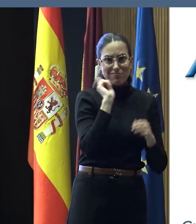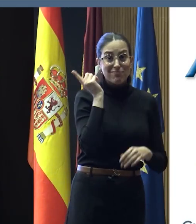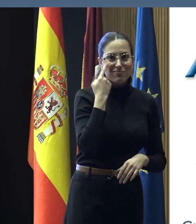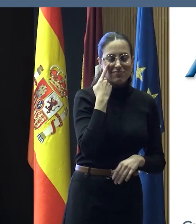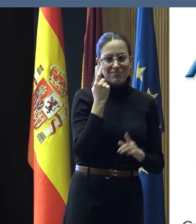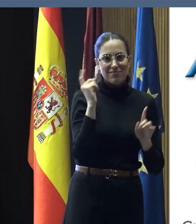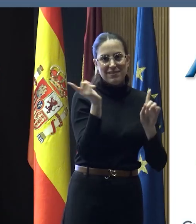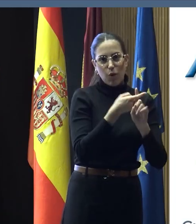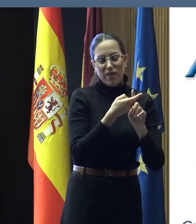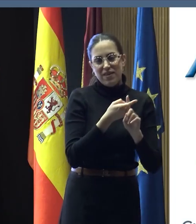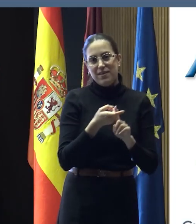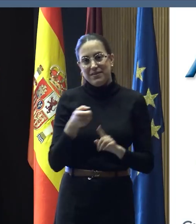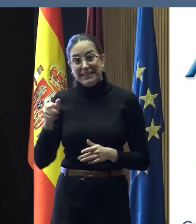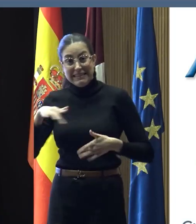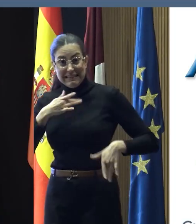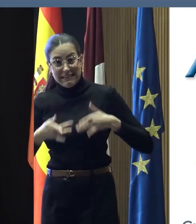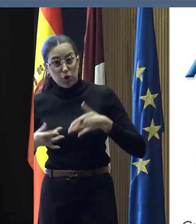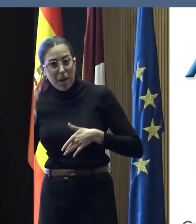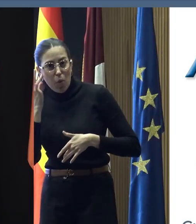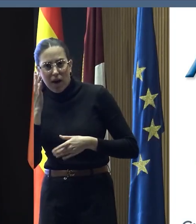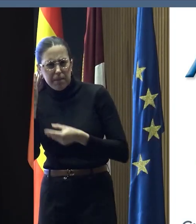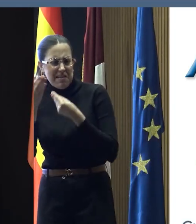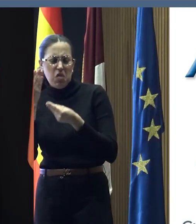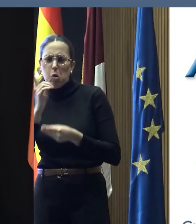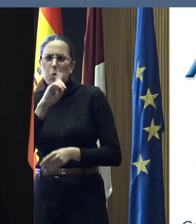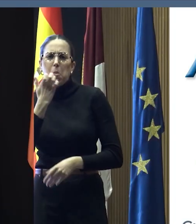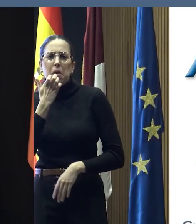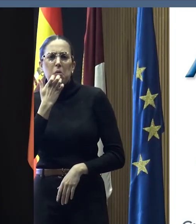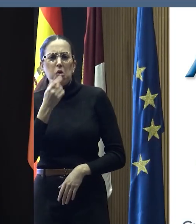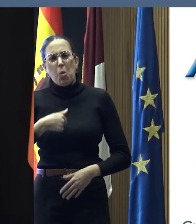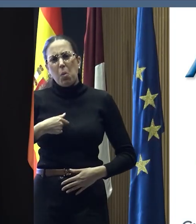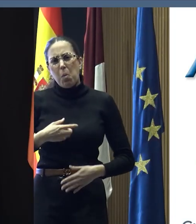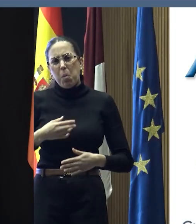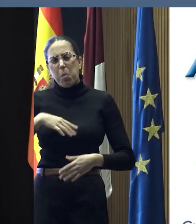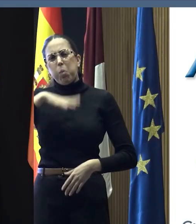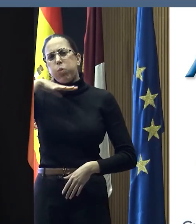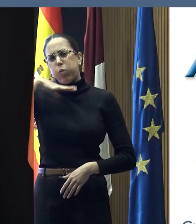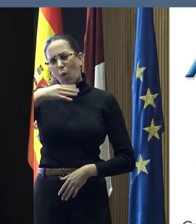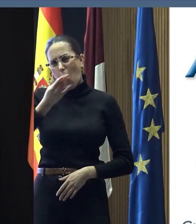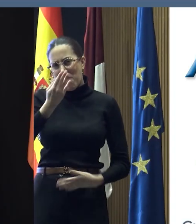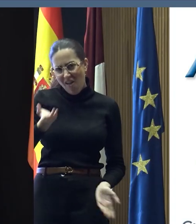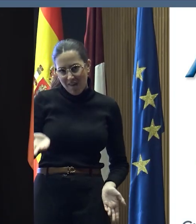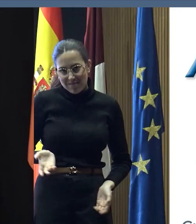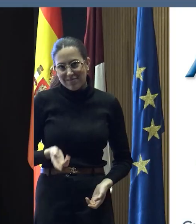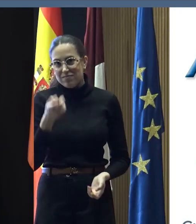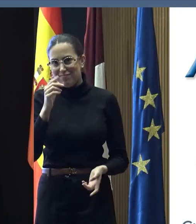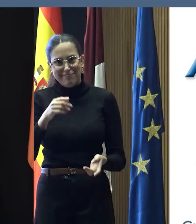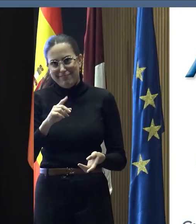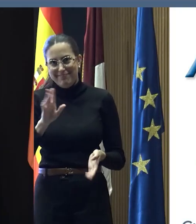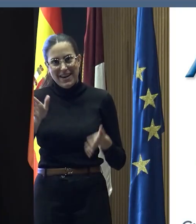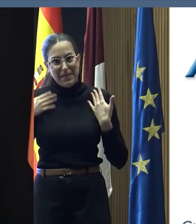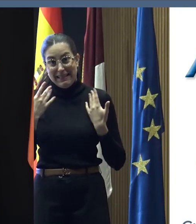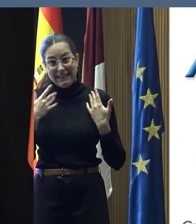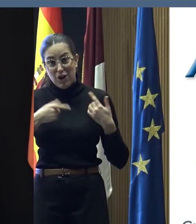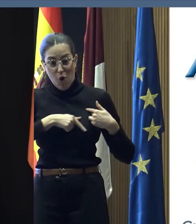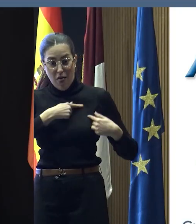manifestaciones, tú vas pensando que igual tienes un empacho, y no está